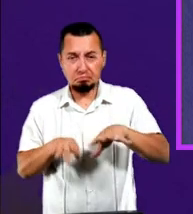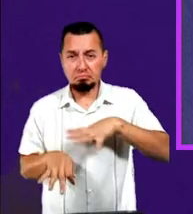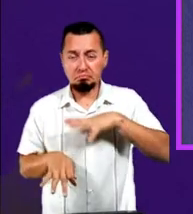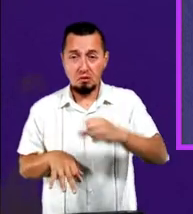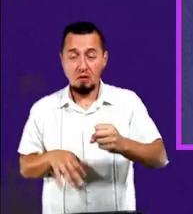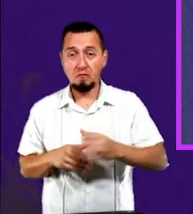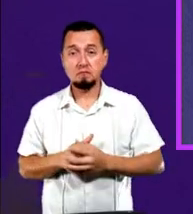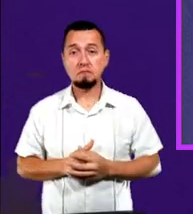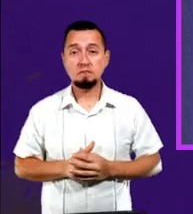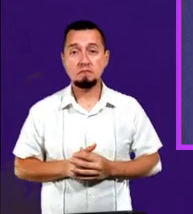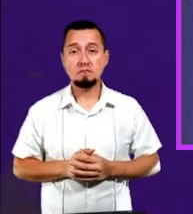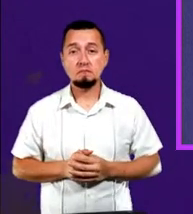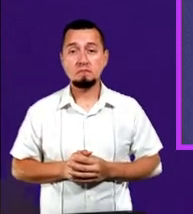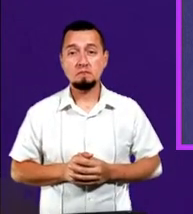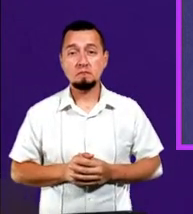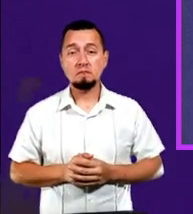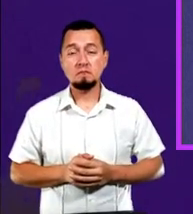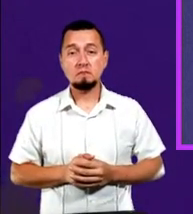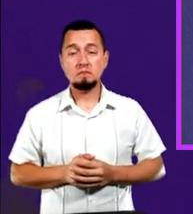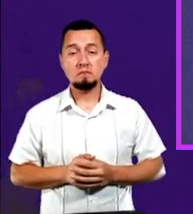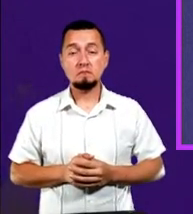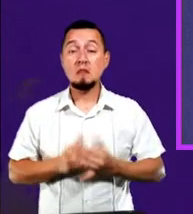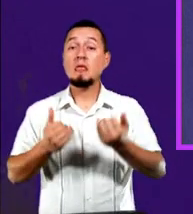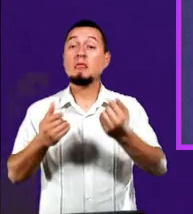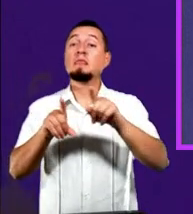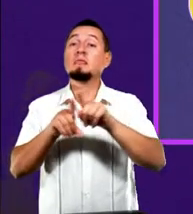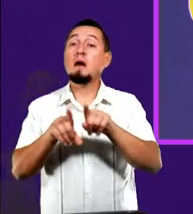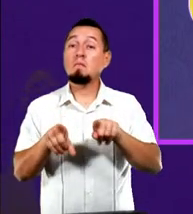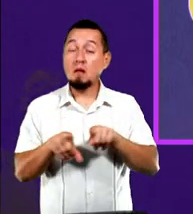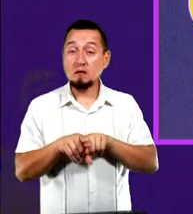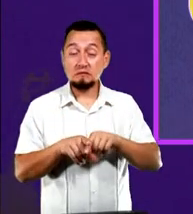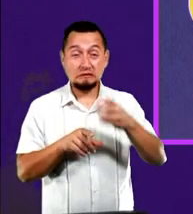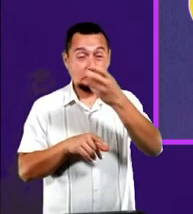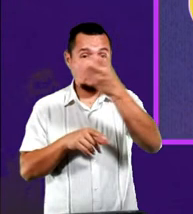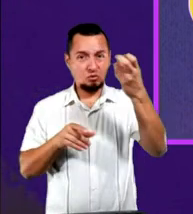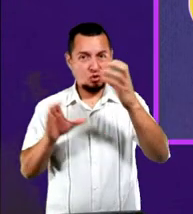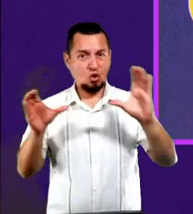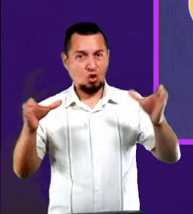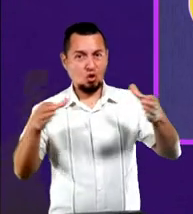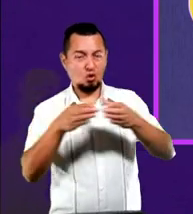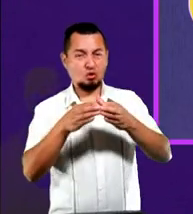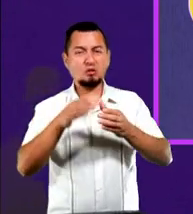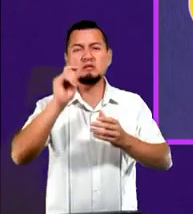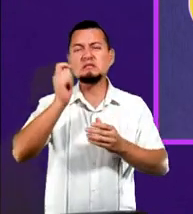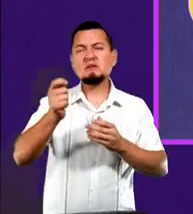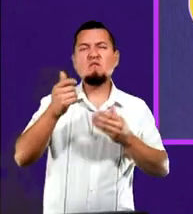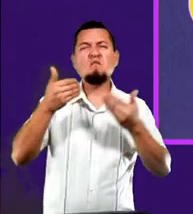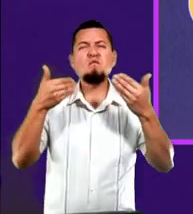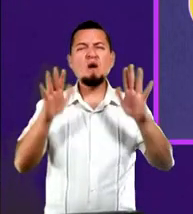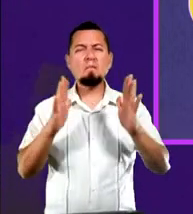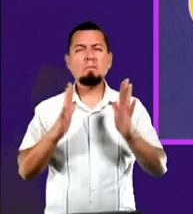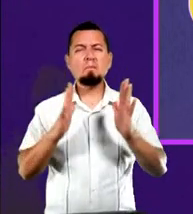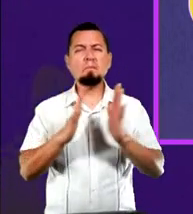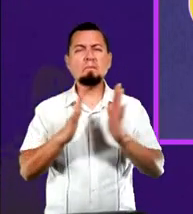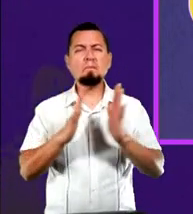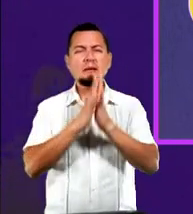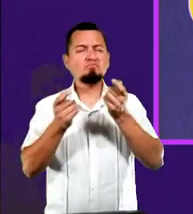También en ese congreso, ¿quién participa? Otro jalisciense